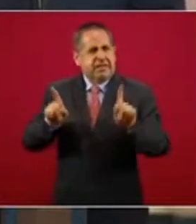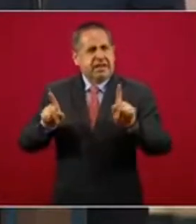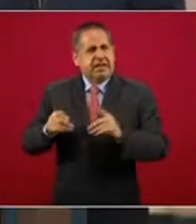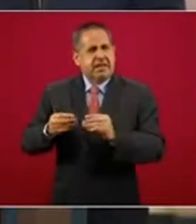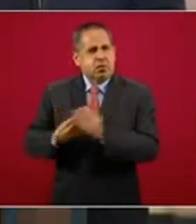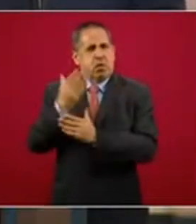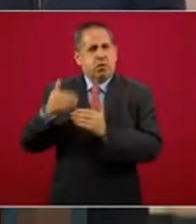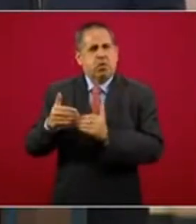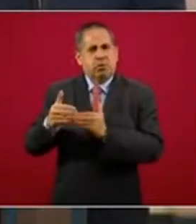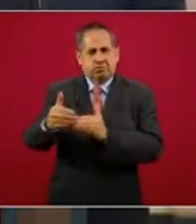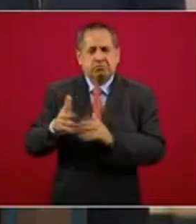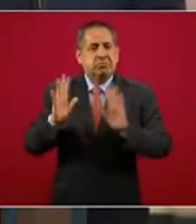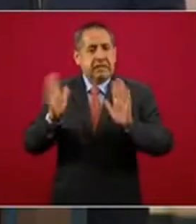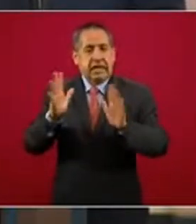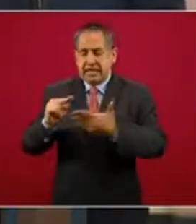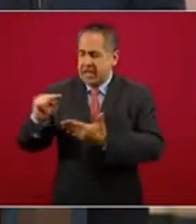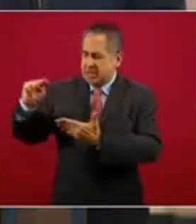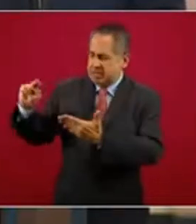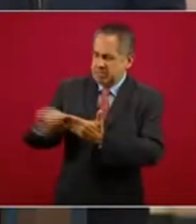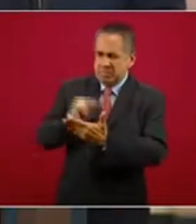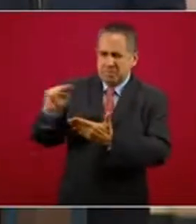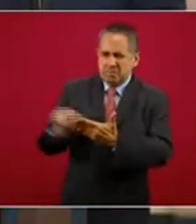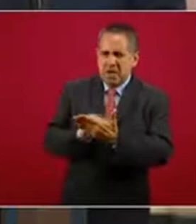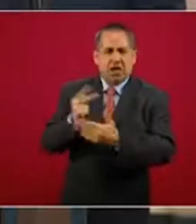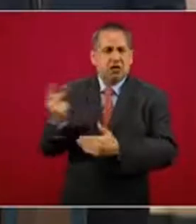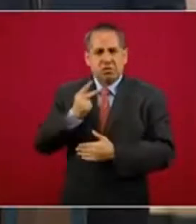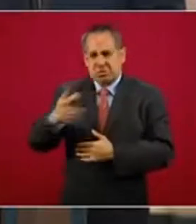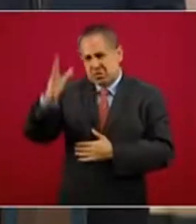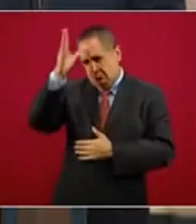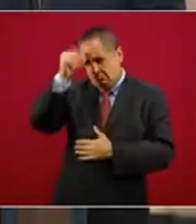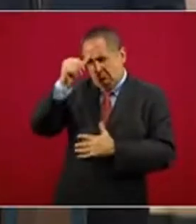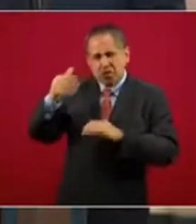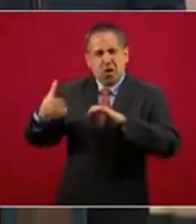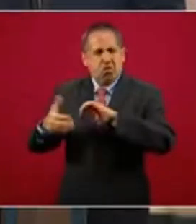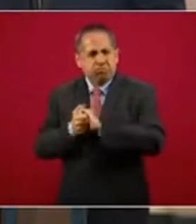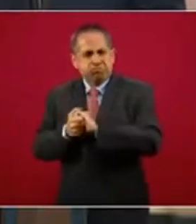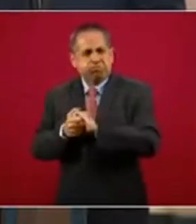Todos tenemos un voto de igualdad, pero yo soy el portavoz elegido.